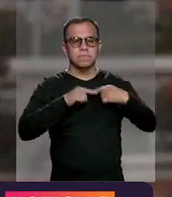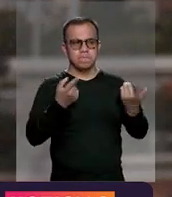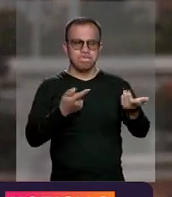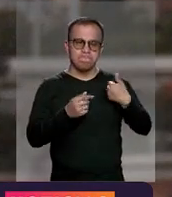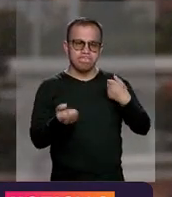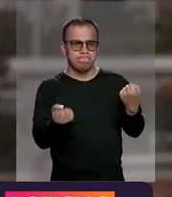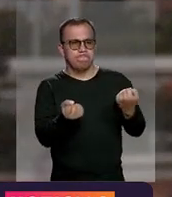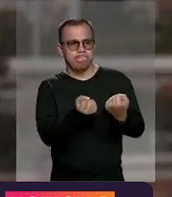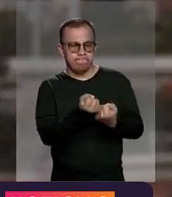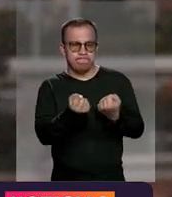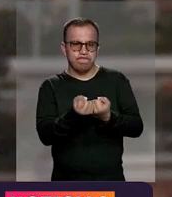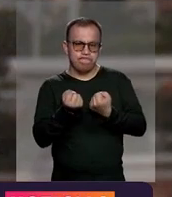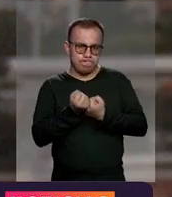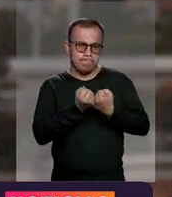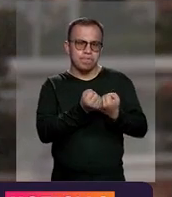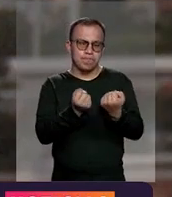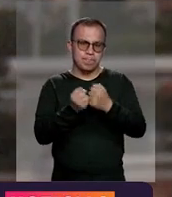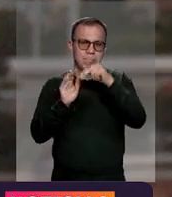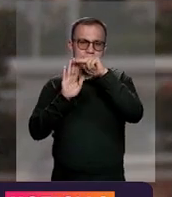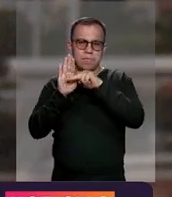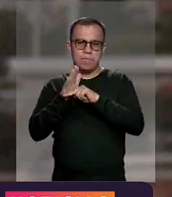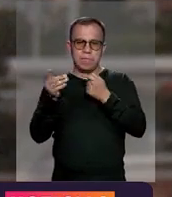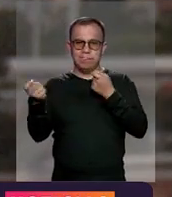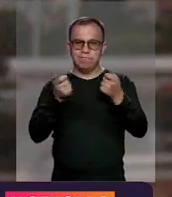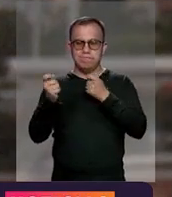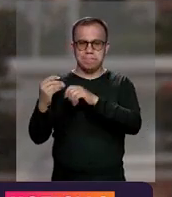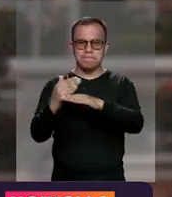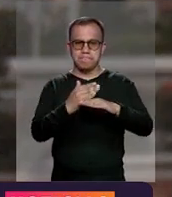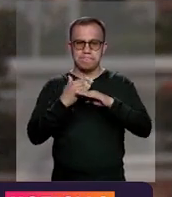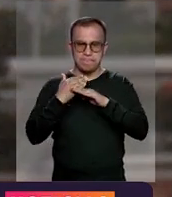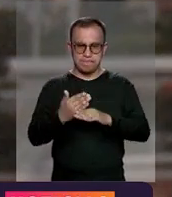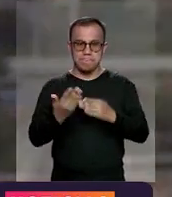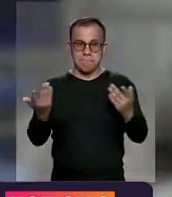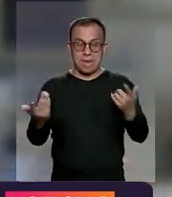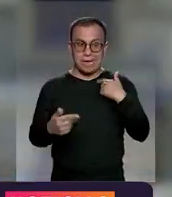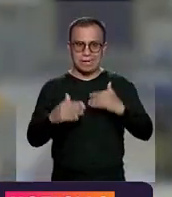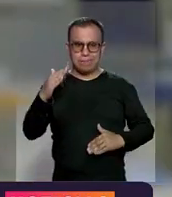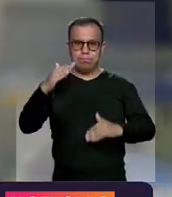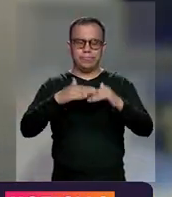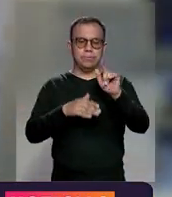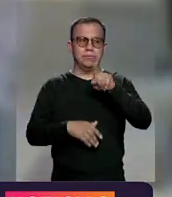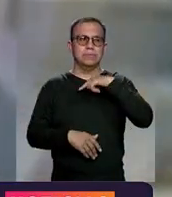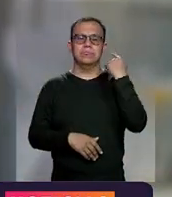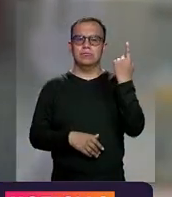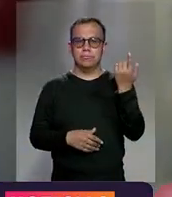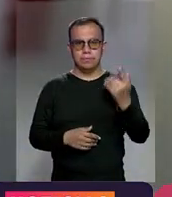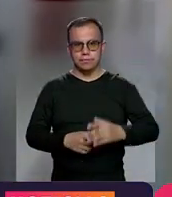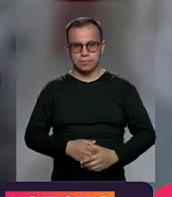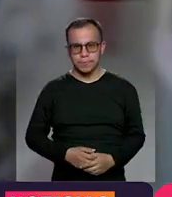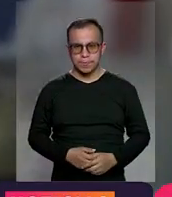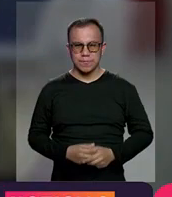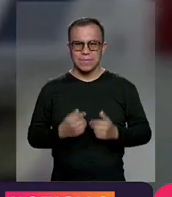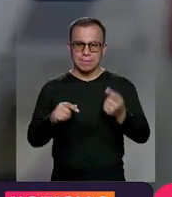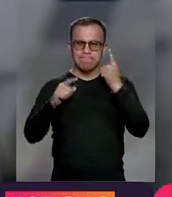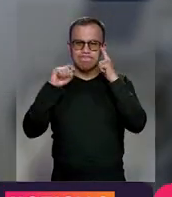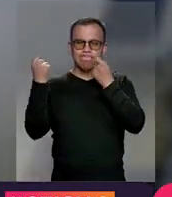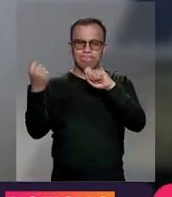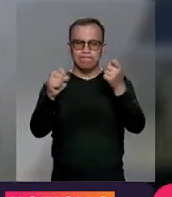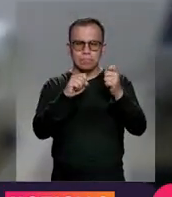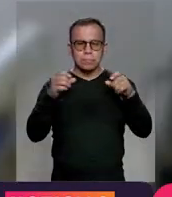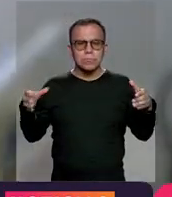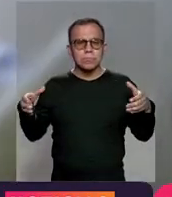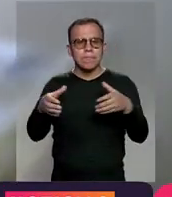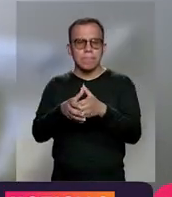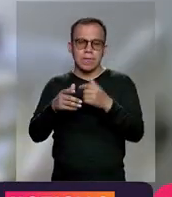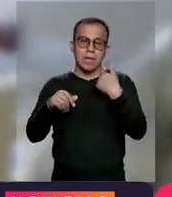reforzar las medidas restrictivas con el fin de evitar un colapso hospitalario. Para el sector médico es preocupante la situación